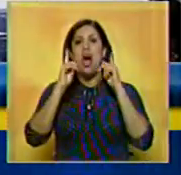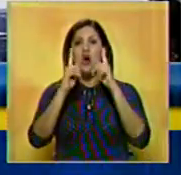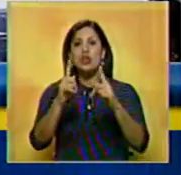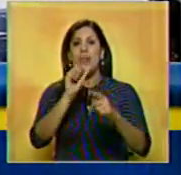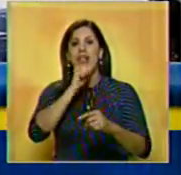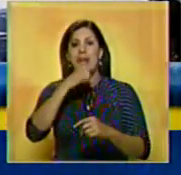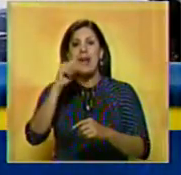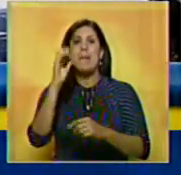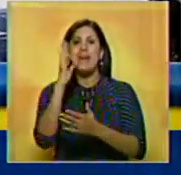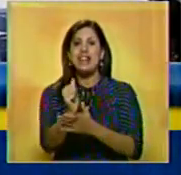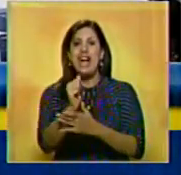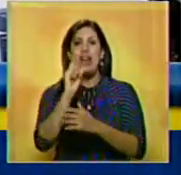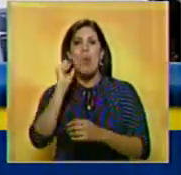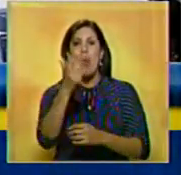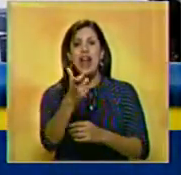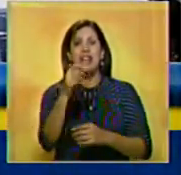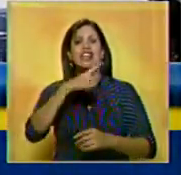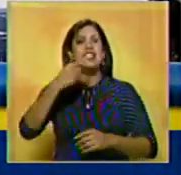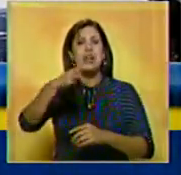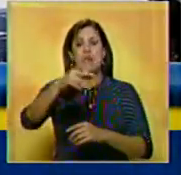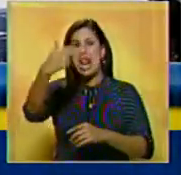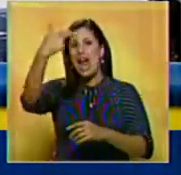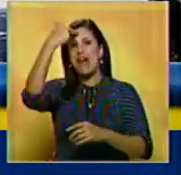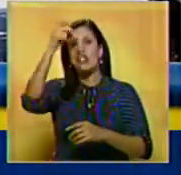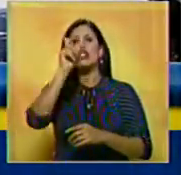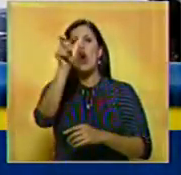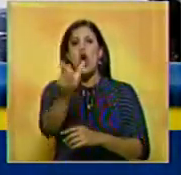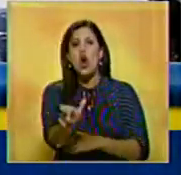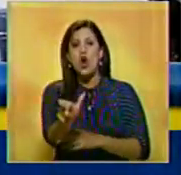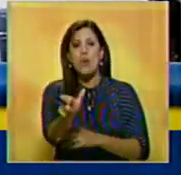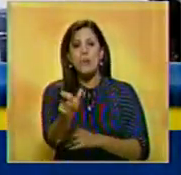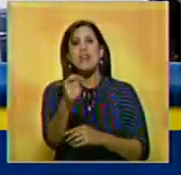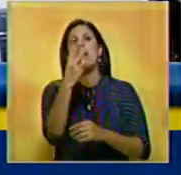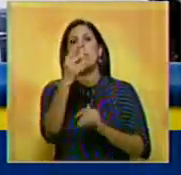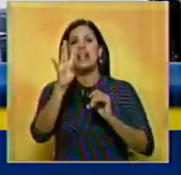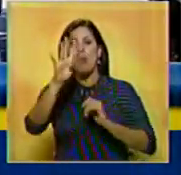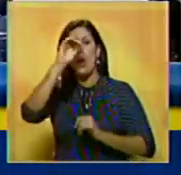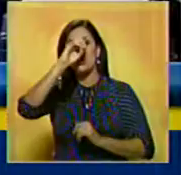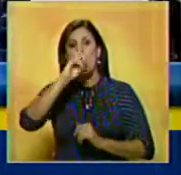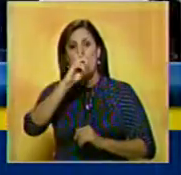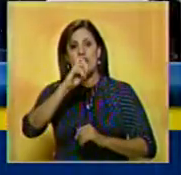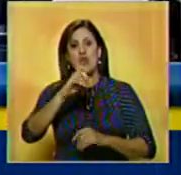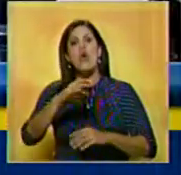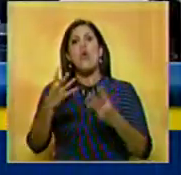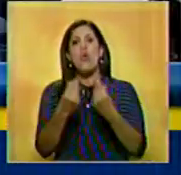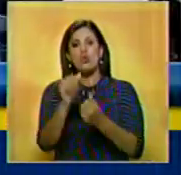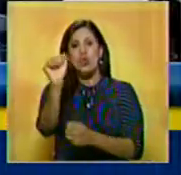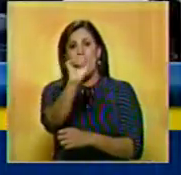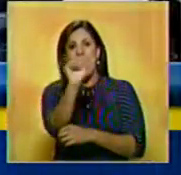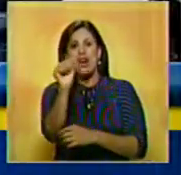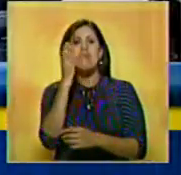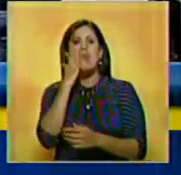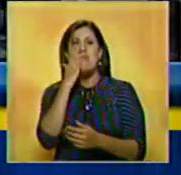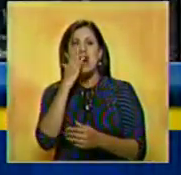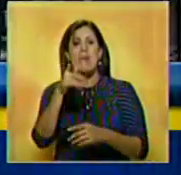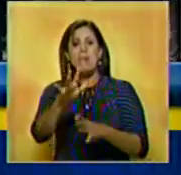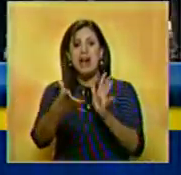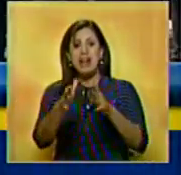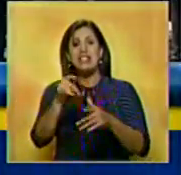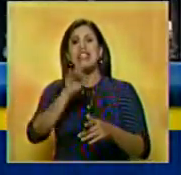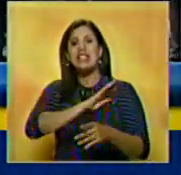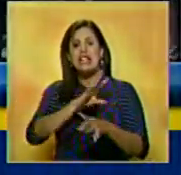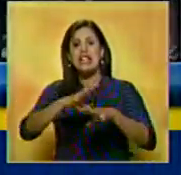Vieja Petares-Guarena fue hallado muerto de un tiro en la cabeza Rodney David Vegas, de 24 años de edad, junto al vehículo de su madre. La víctima se